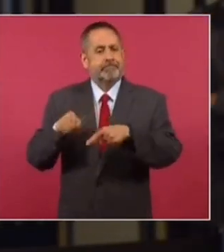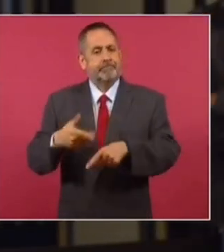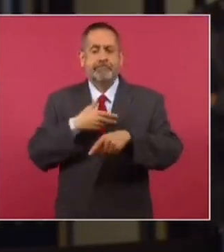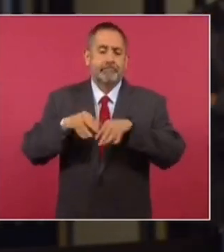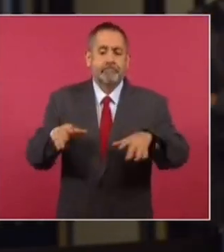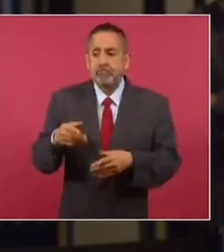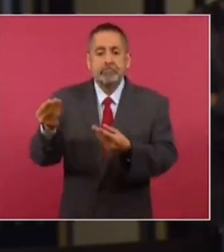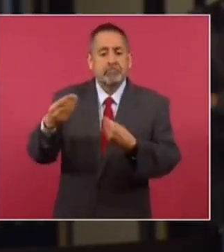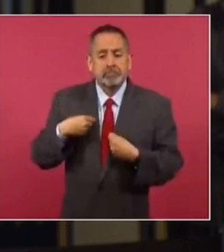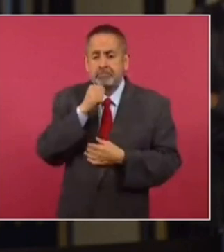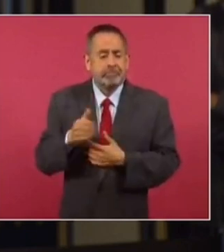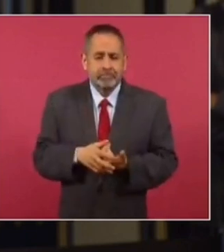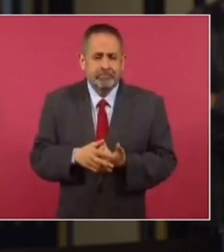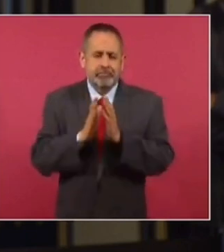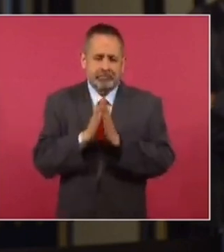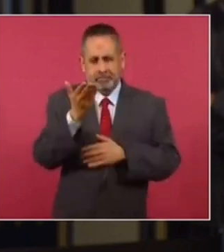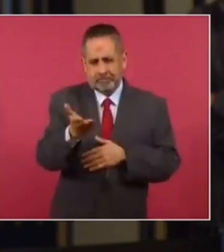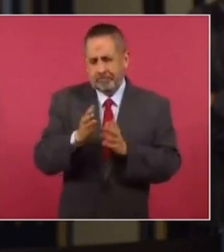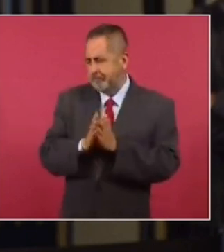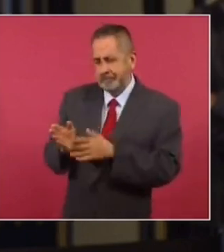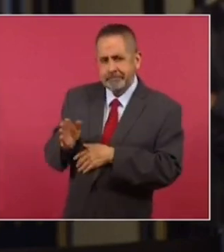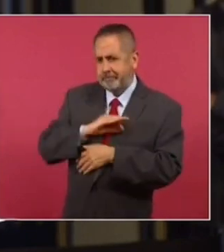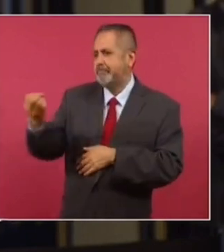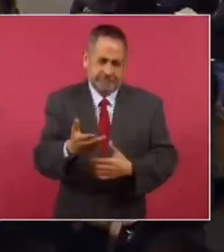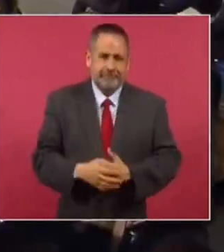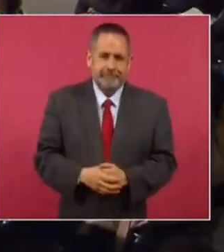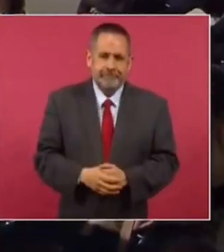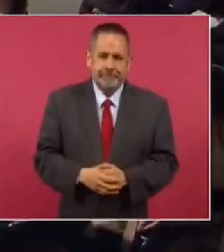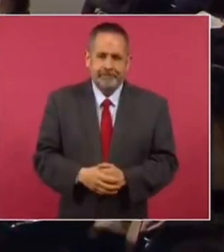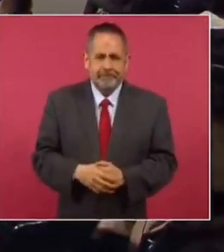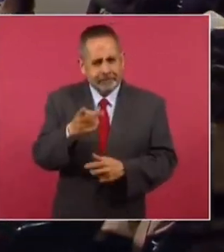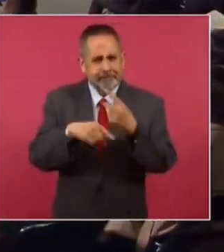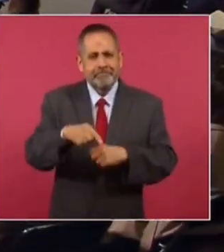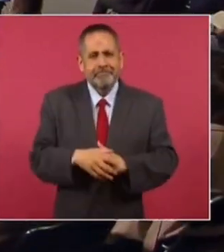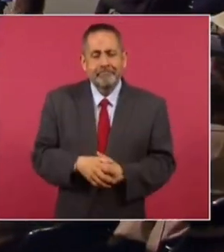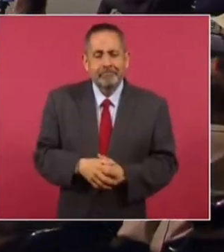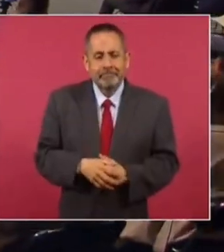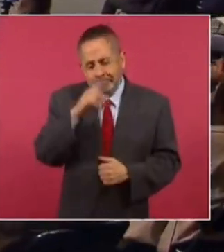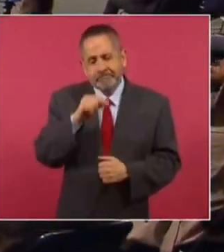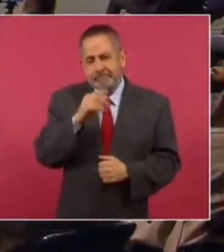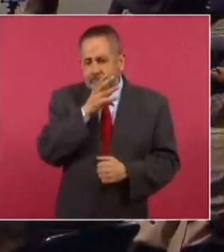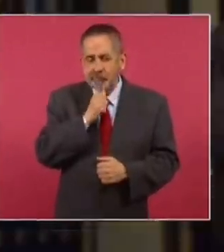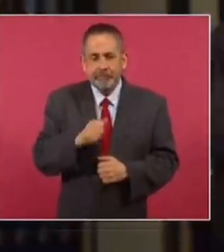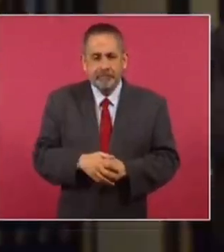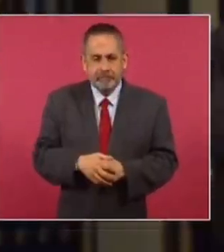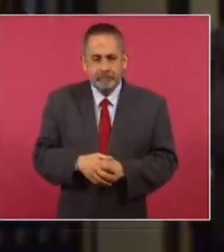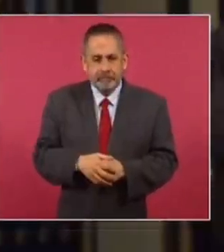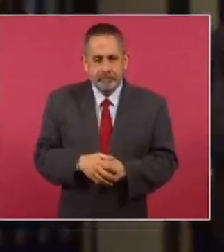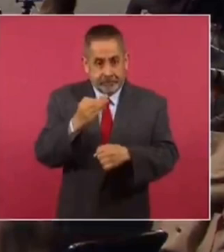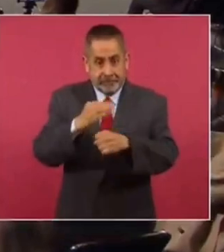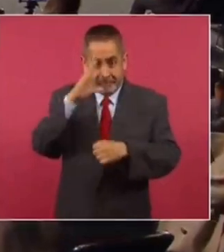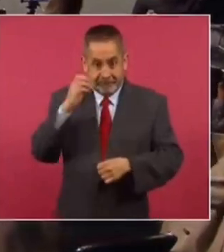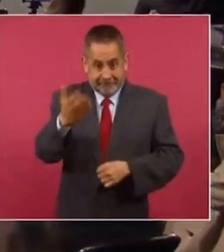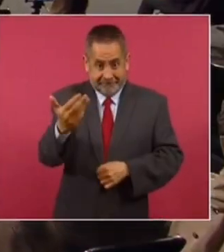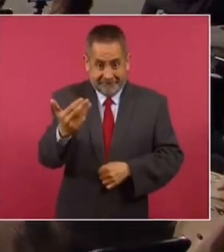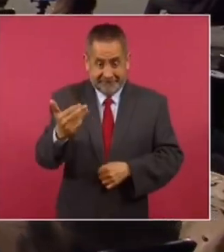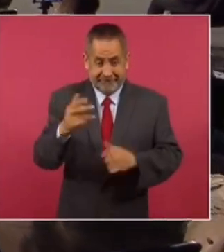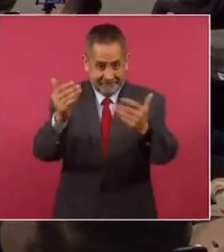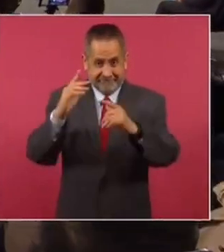Pero desafortunadamente no fueron compartidas y le podría solicitar a Thiago Sergi si nos podían hacer llegar. ¿Tuviste? No, no tuvimos fotografía. Sí, se nos compartió. Ahorita tómatela, vente, vente para acá.